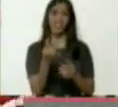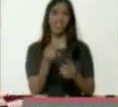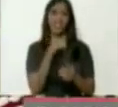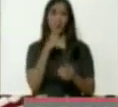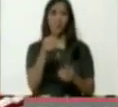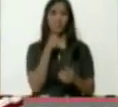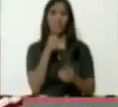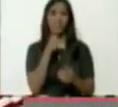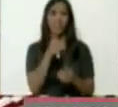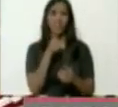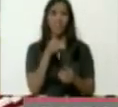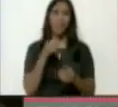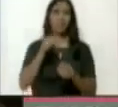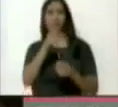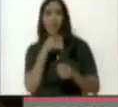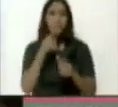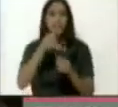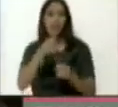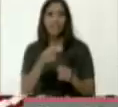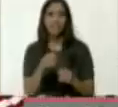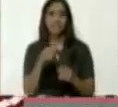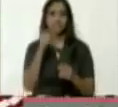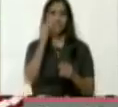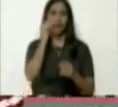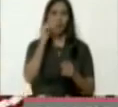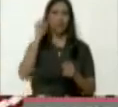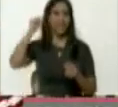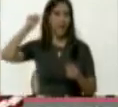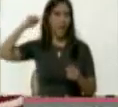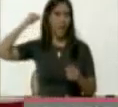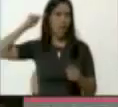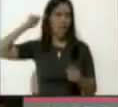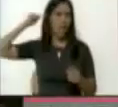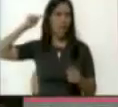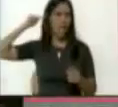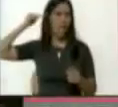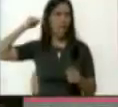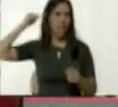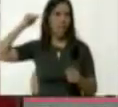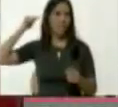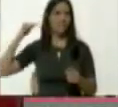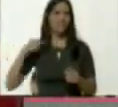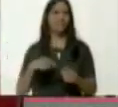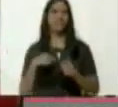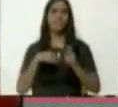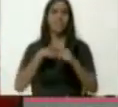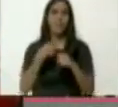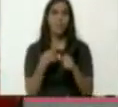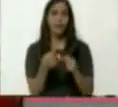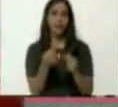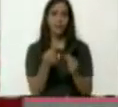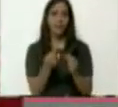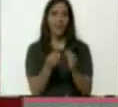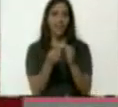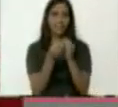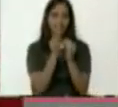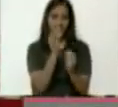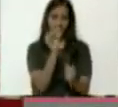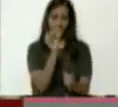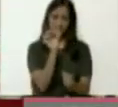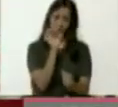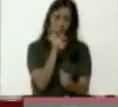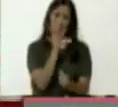entrevistando. Señor Ismael García, ¿qué opinas de tal cosa? Y el tipo estaba sacándose, bueno, cero, sacándose la vaina. Y entonces, o sea, hacía pelotita.